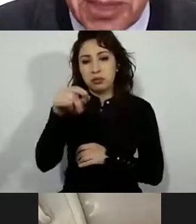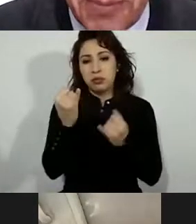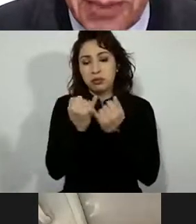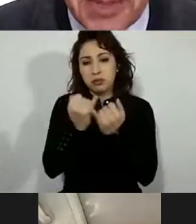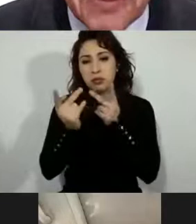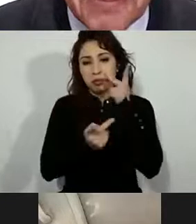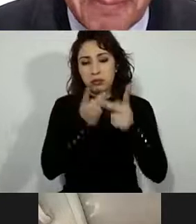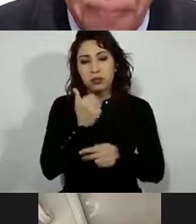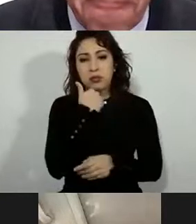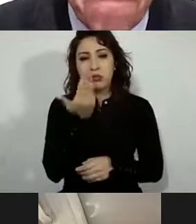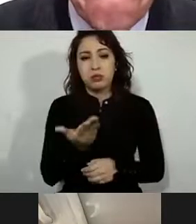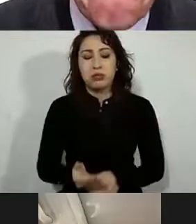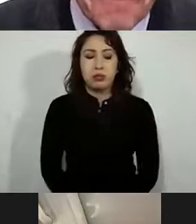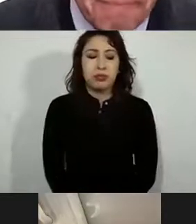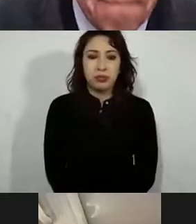el uso de la palabra.